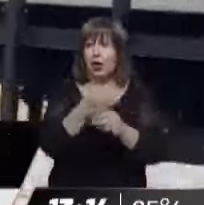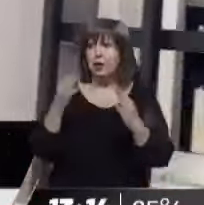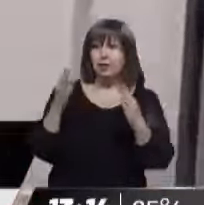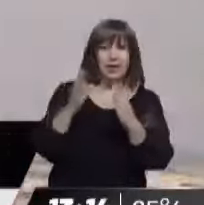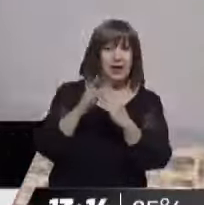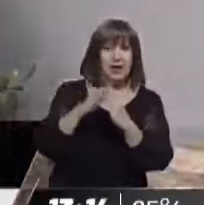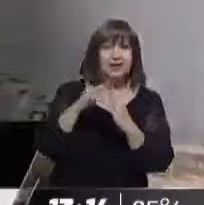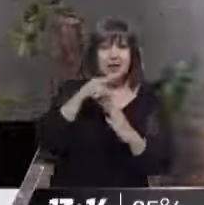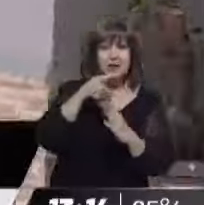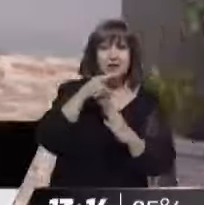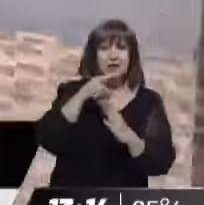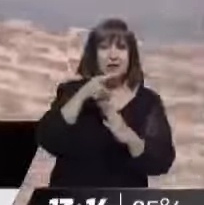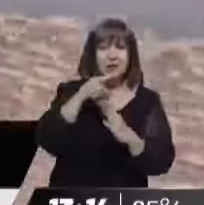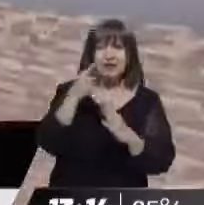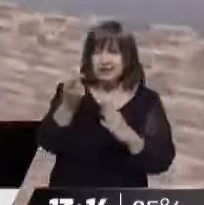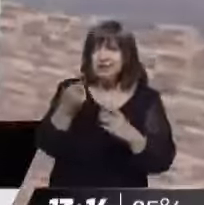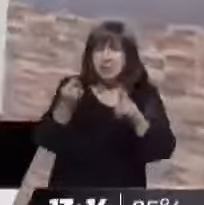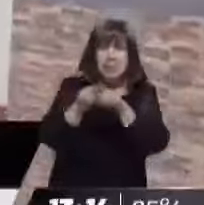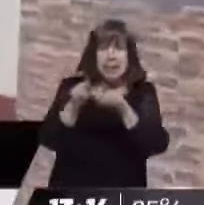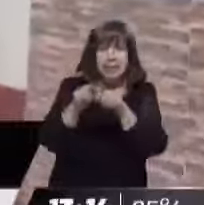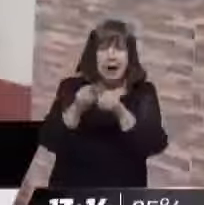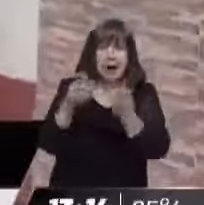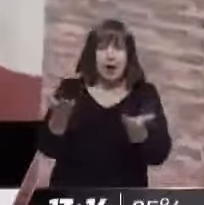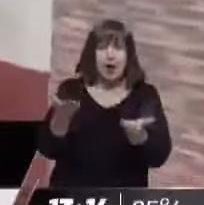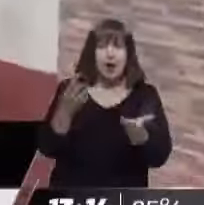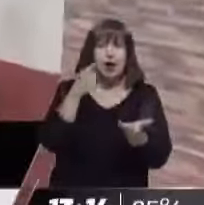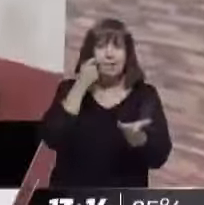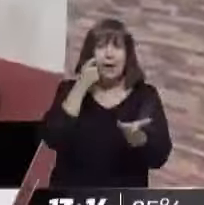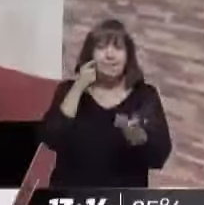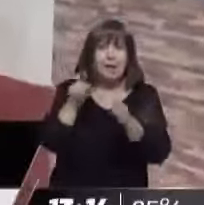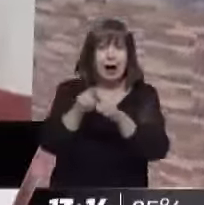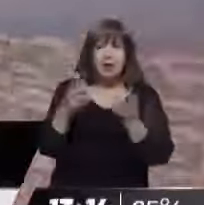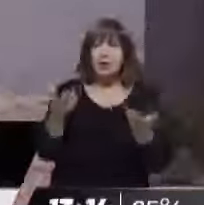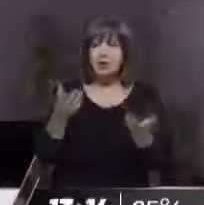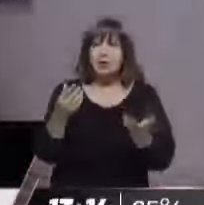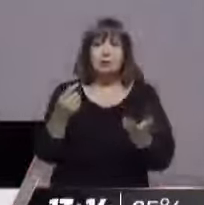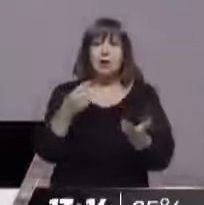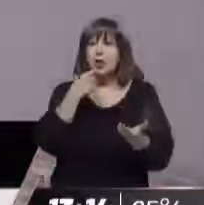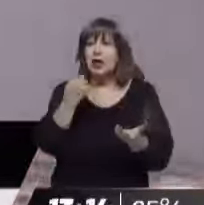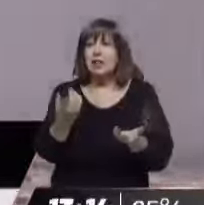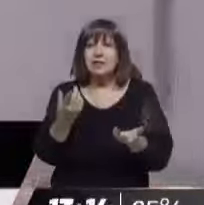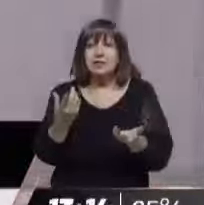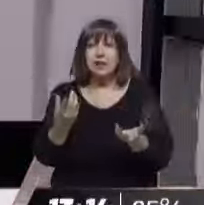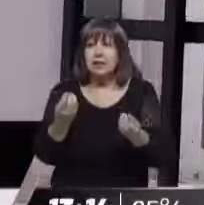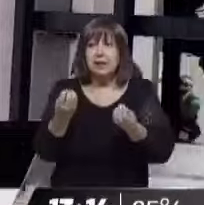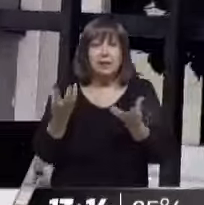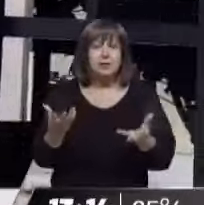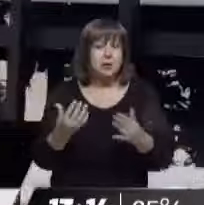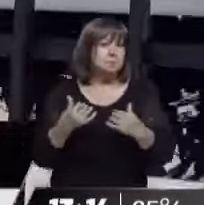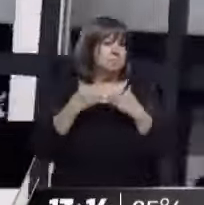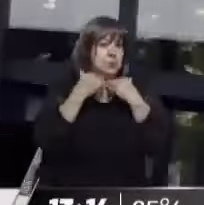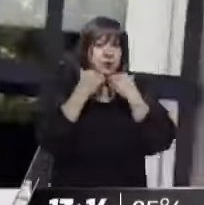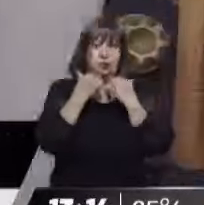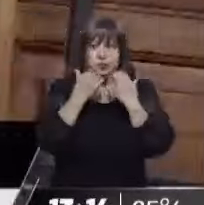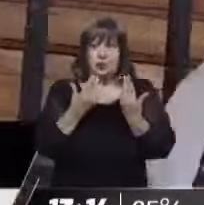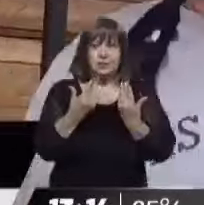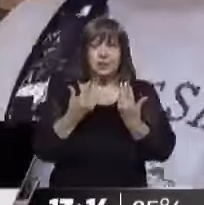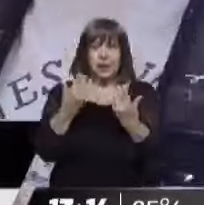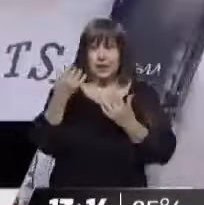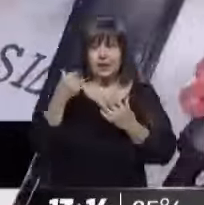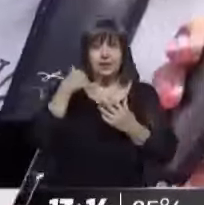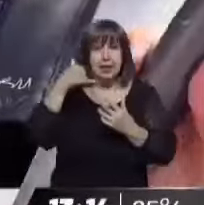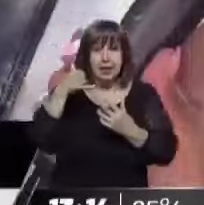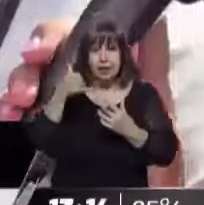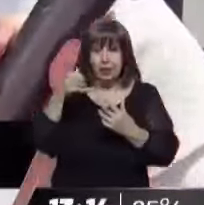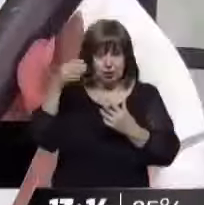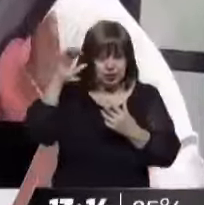Verde? Sí. Sí, sí, es él. ¿Qué sabés? No sé nada, no nos han dado información. ¿Te llamaron porque había un